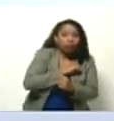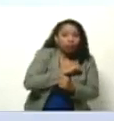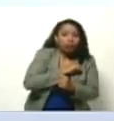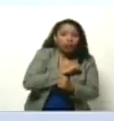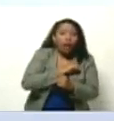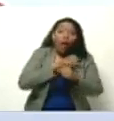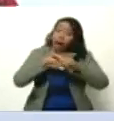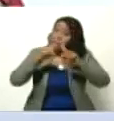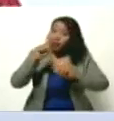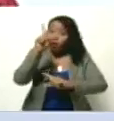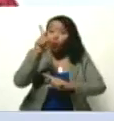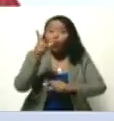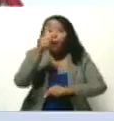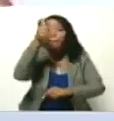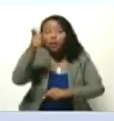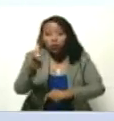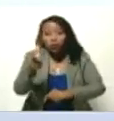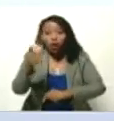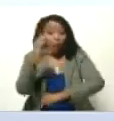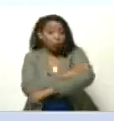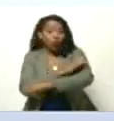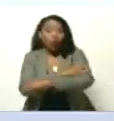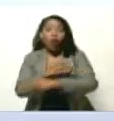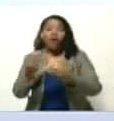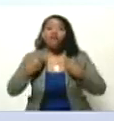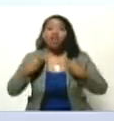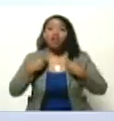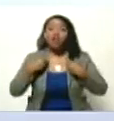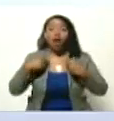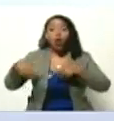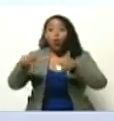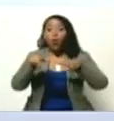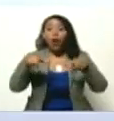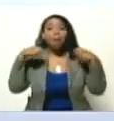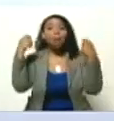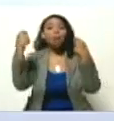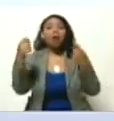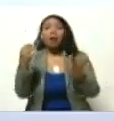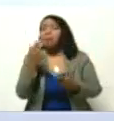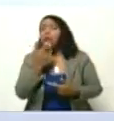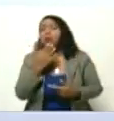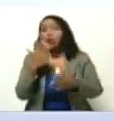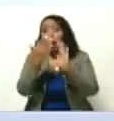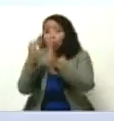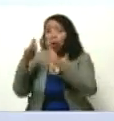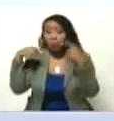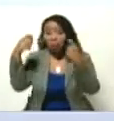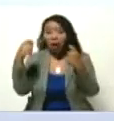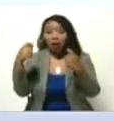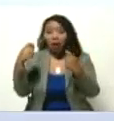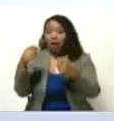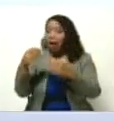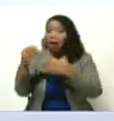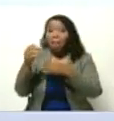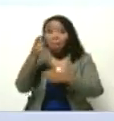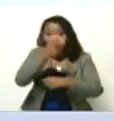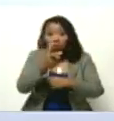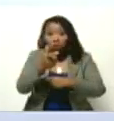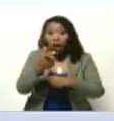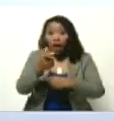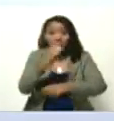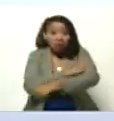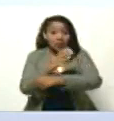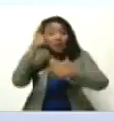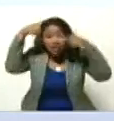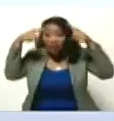un militante de la oposición que pueda vivir en una zona popular, nadie le hace nada, como debe ser. Pero si un